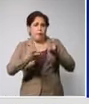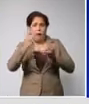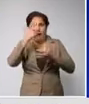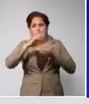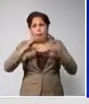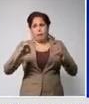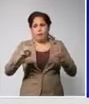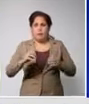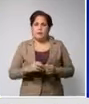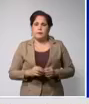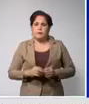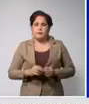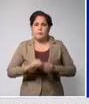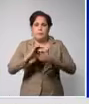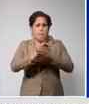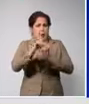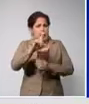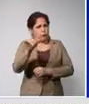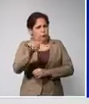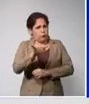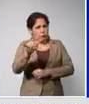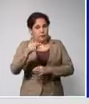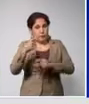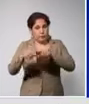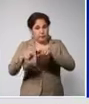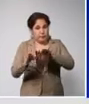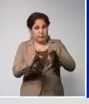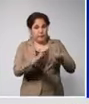Y en el caso de Camagüey,